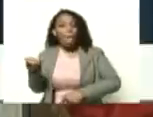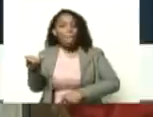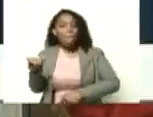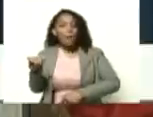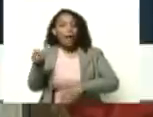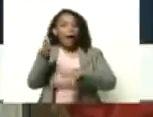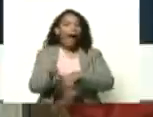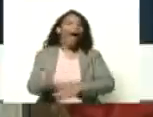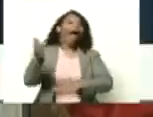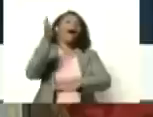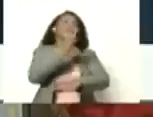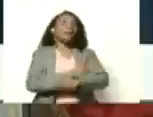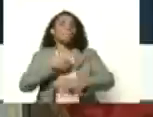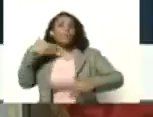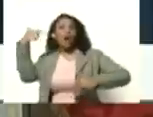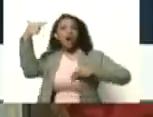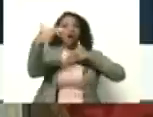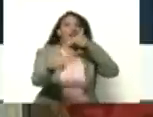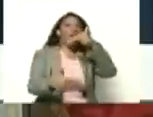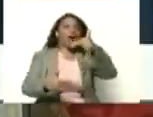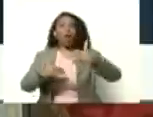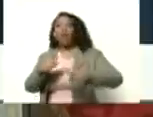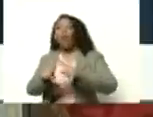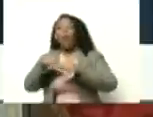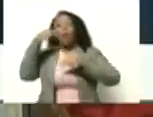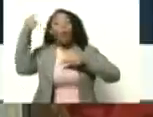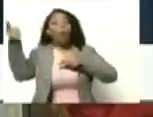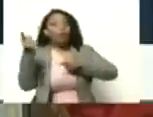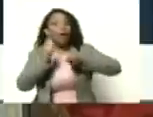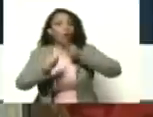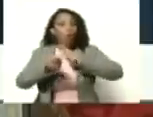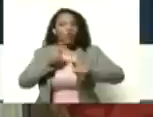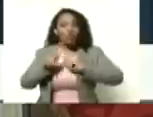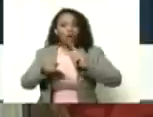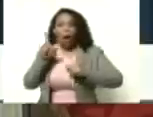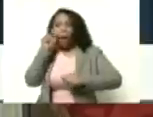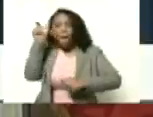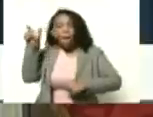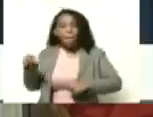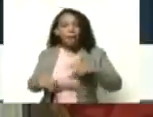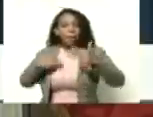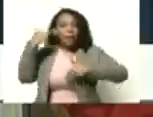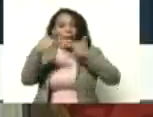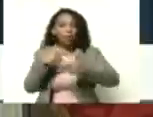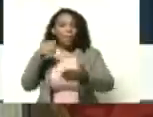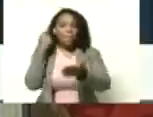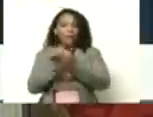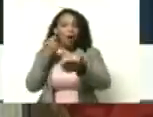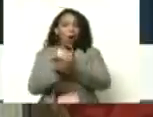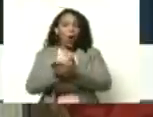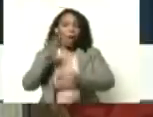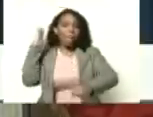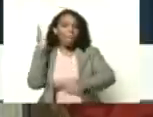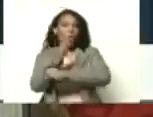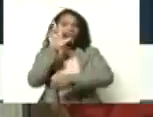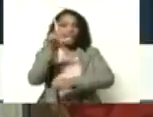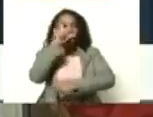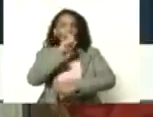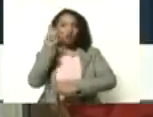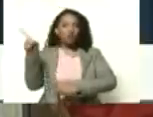antecedentes criminales entre otros asalto a banco donde pagó tres años de